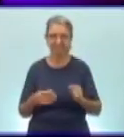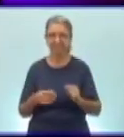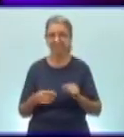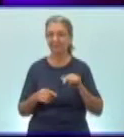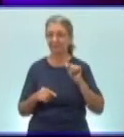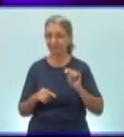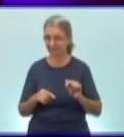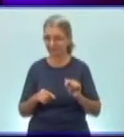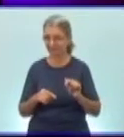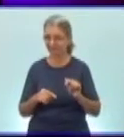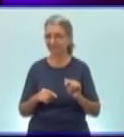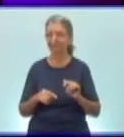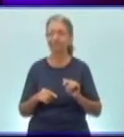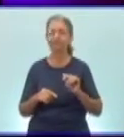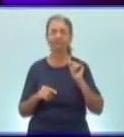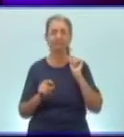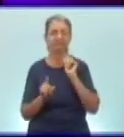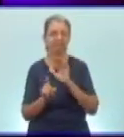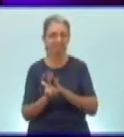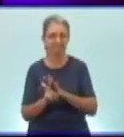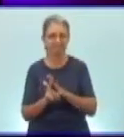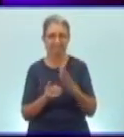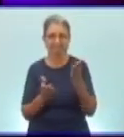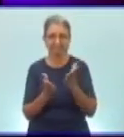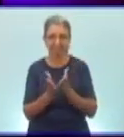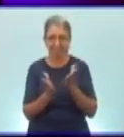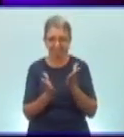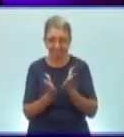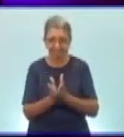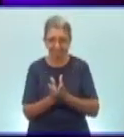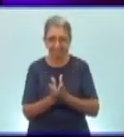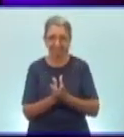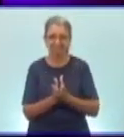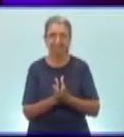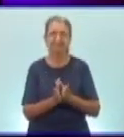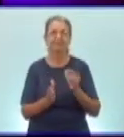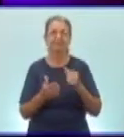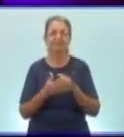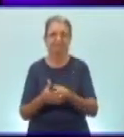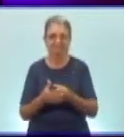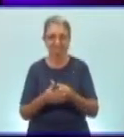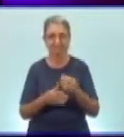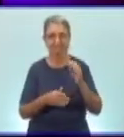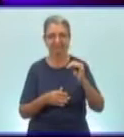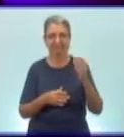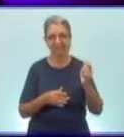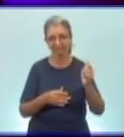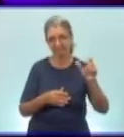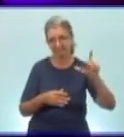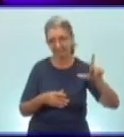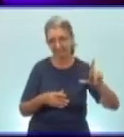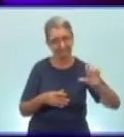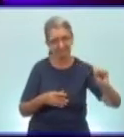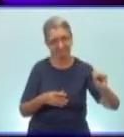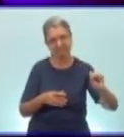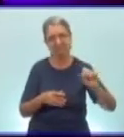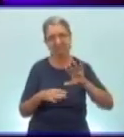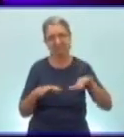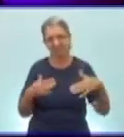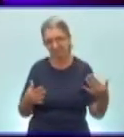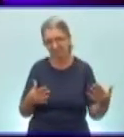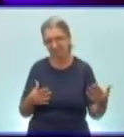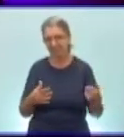Ahora bien, para comenzar este estudio dinámico del MAS, yo les propongo entonces dos preguntas. ¿Cuáles son